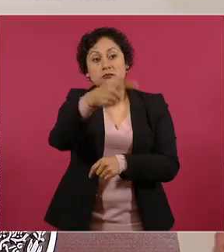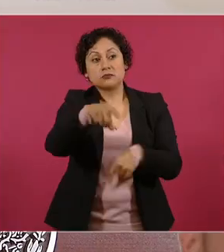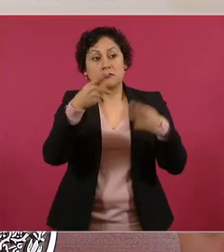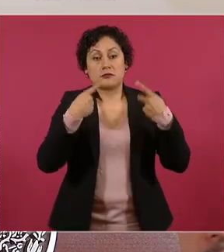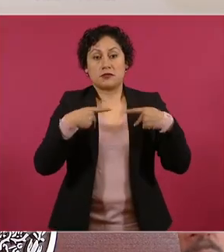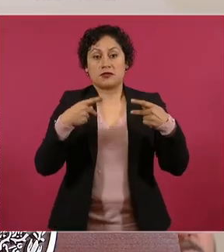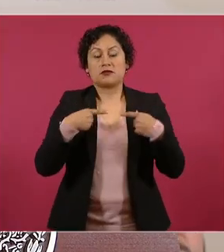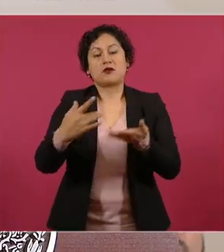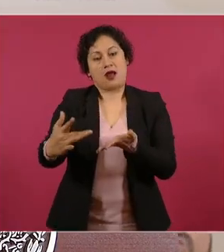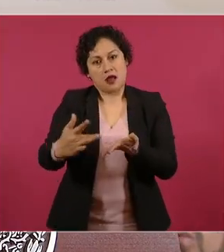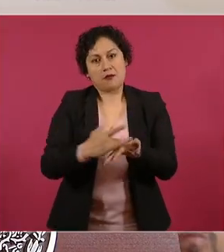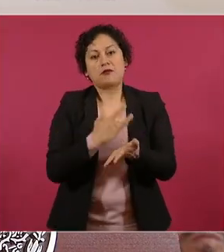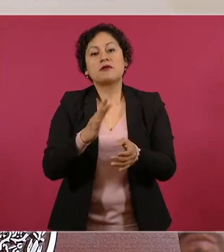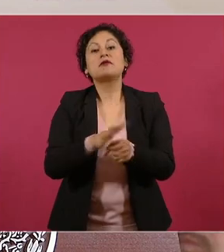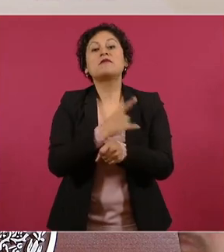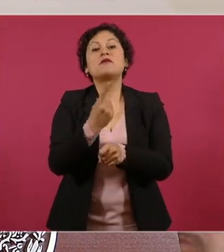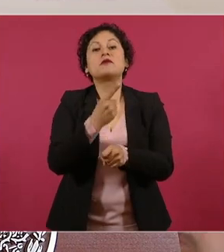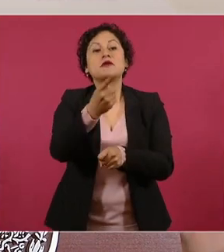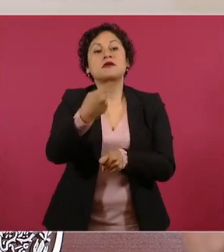por eso